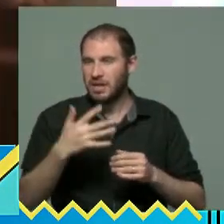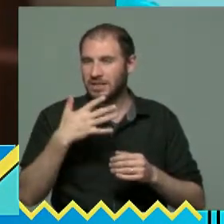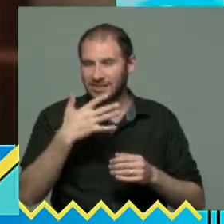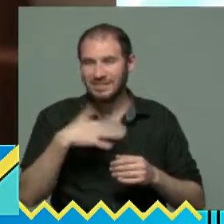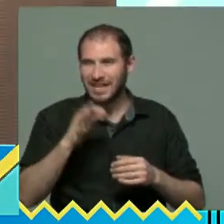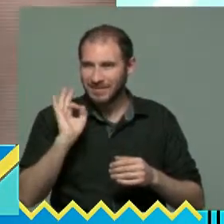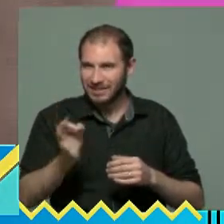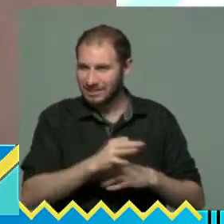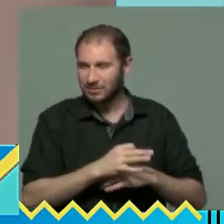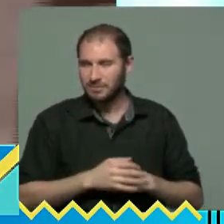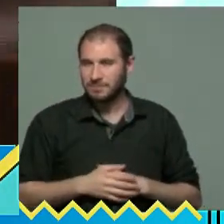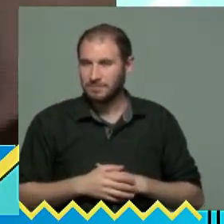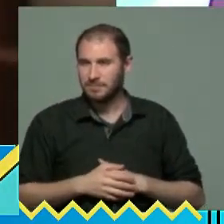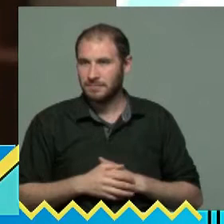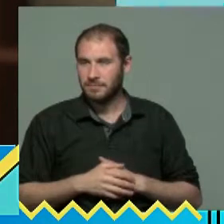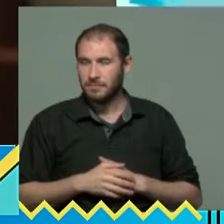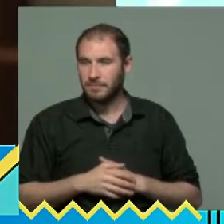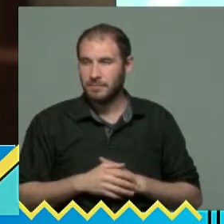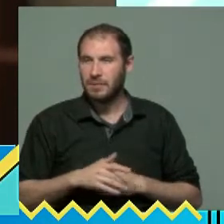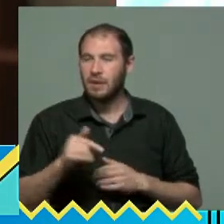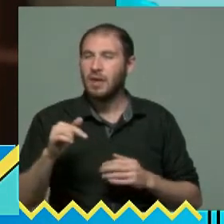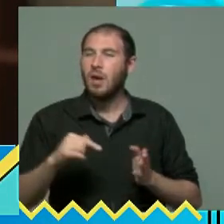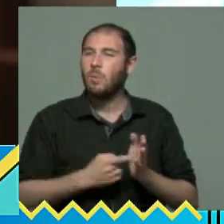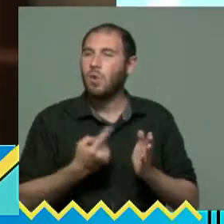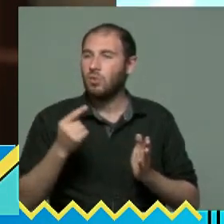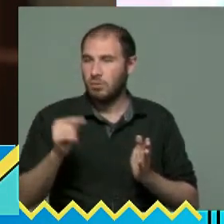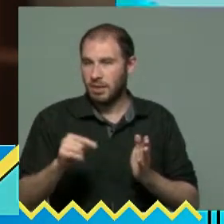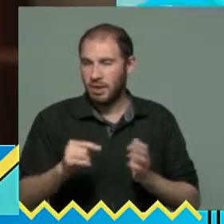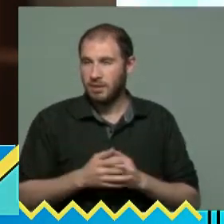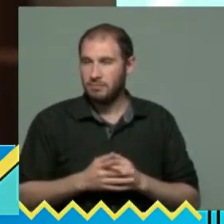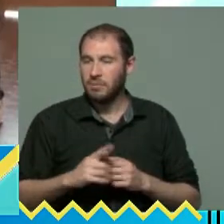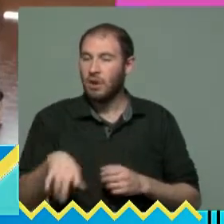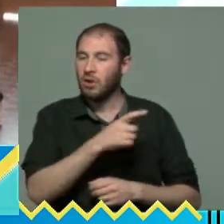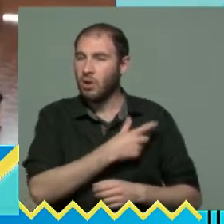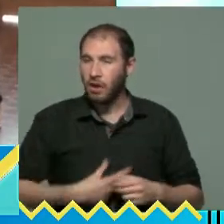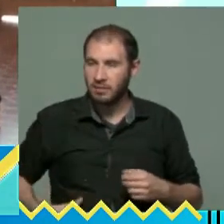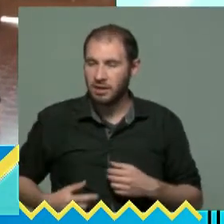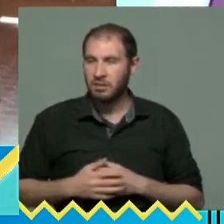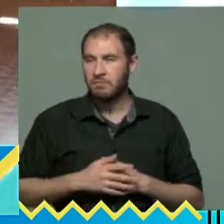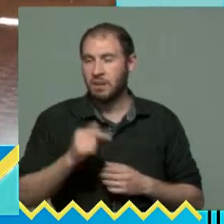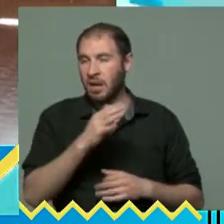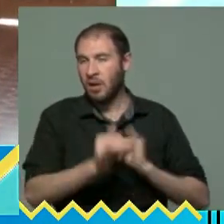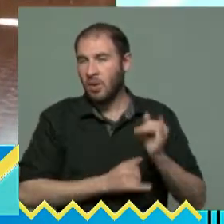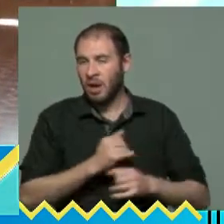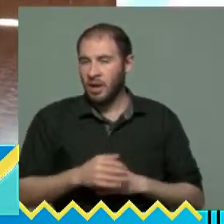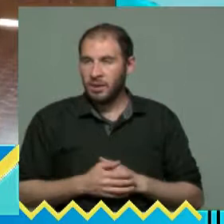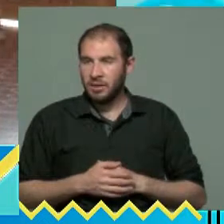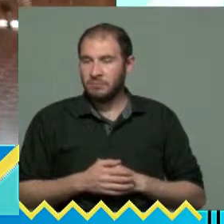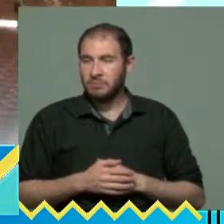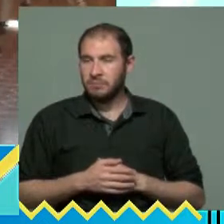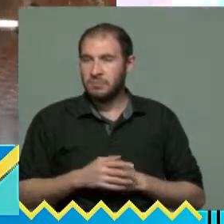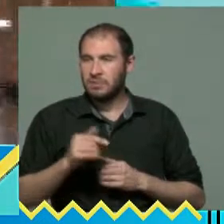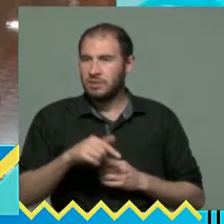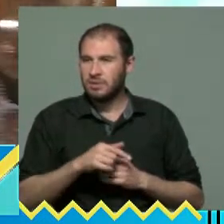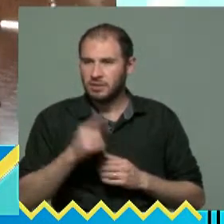que pasan. Y me parece que en ese punto tenemos un gobierno que, bueno, como hoy lo hizo, está en conferencia de prensa, permanentemente